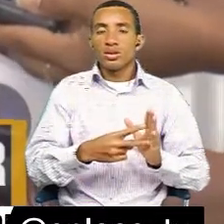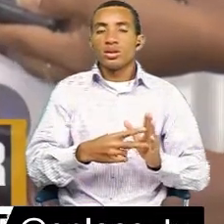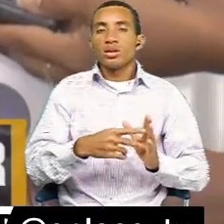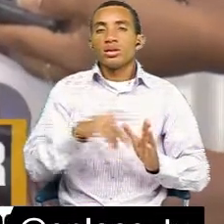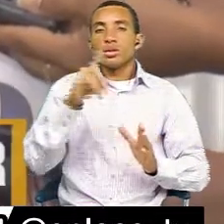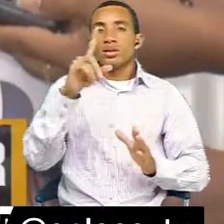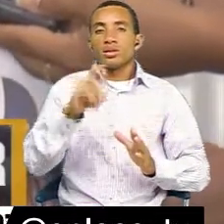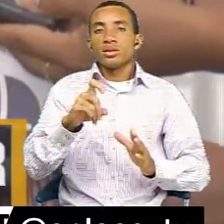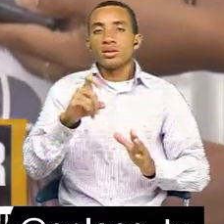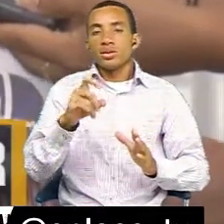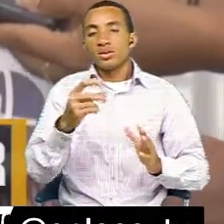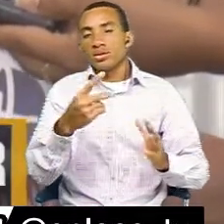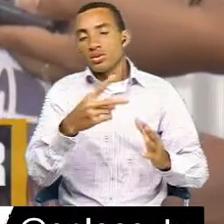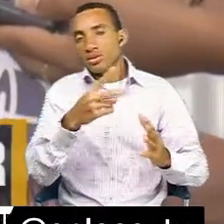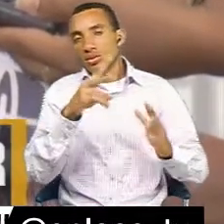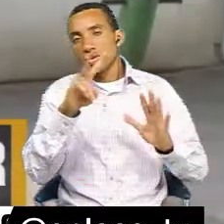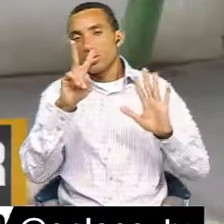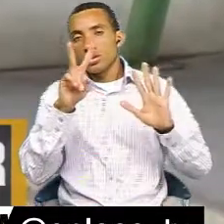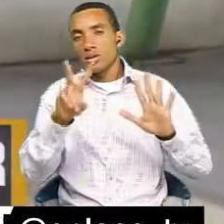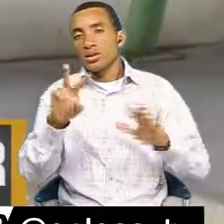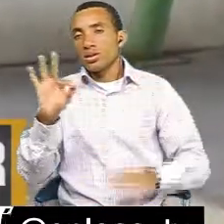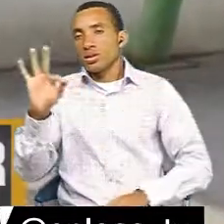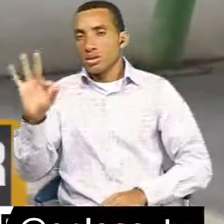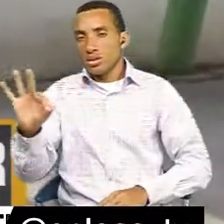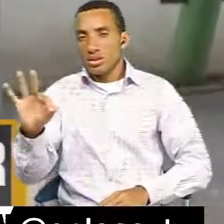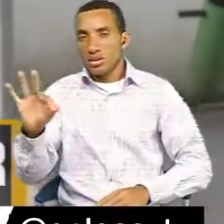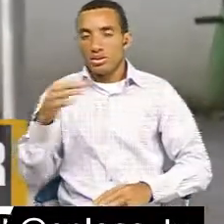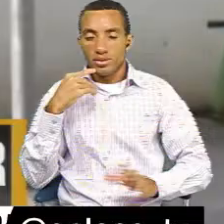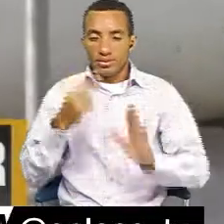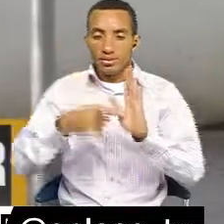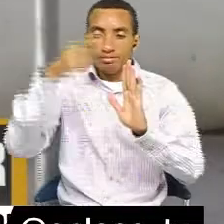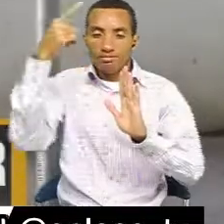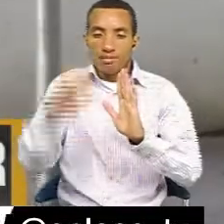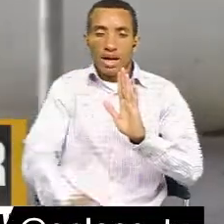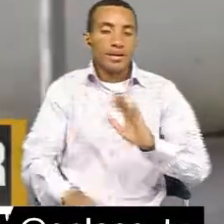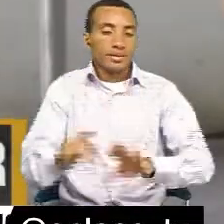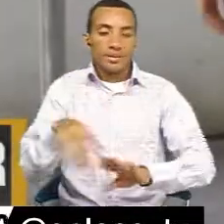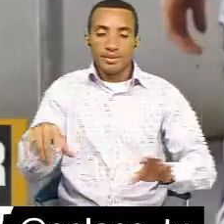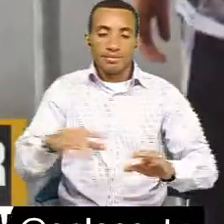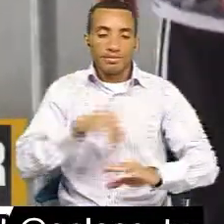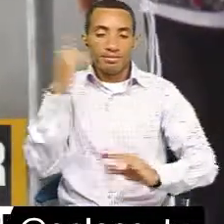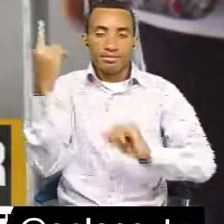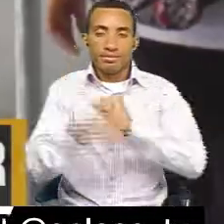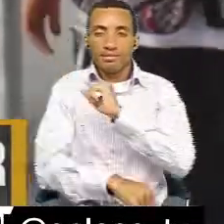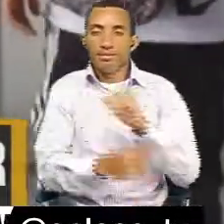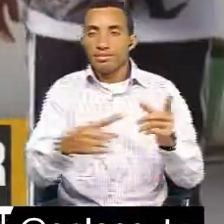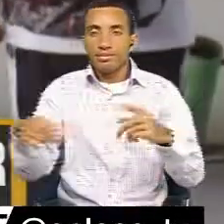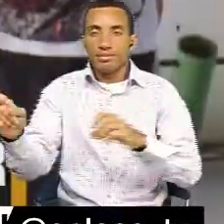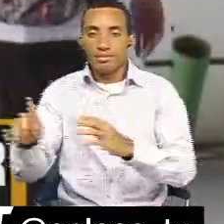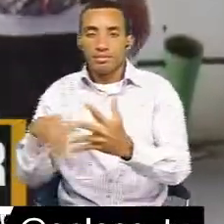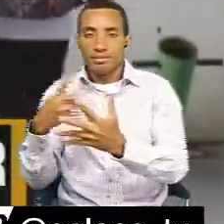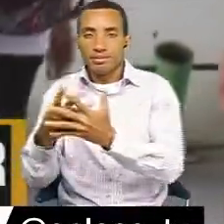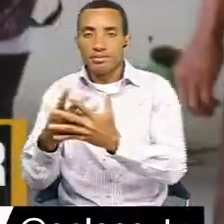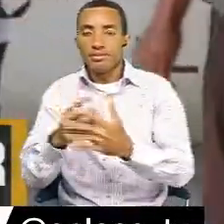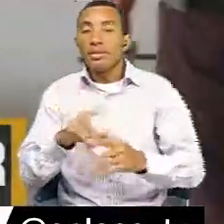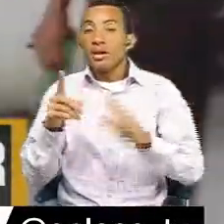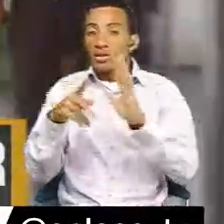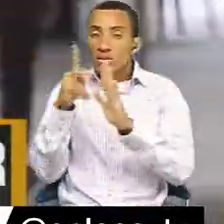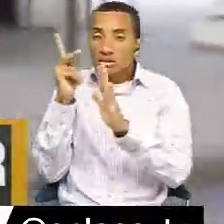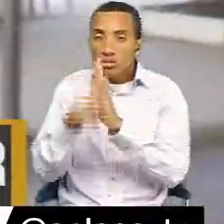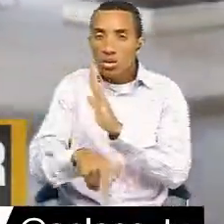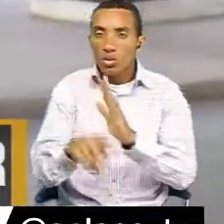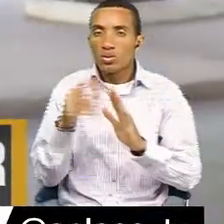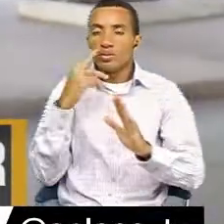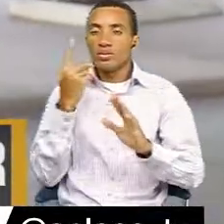2.673 sentencias condenatoria. Puntualizó Fidel que quedan pendientes algunos procesos judiciales relacionados con homicidios, la